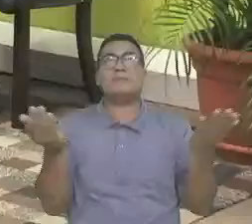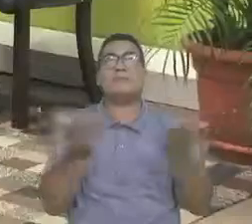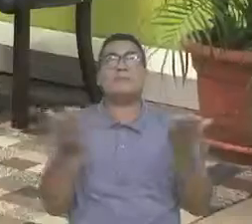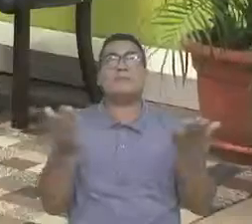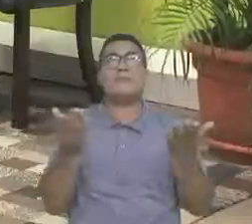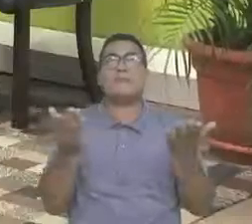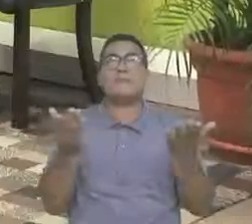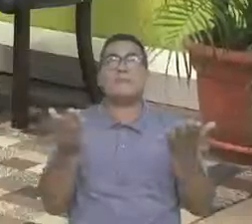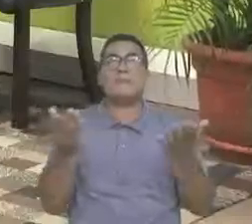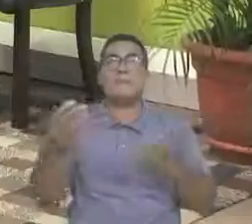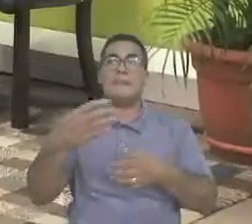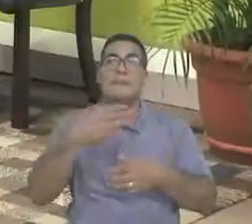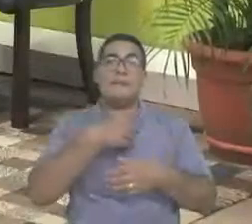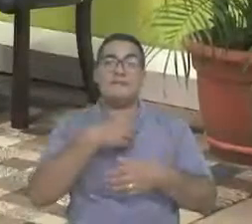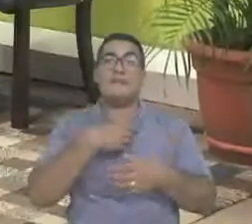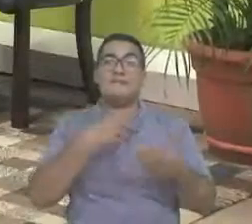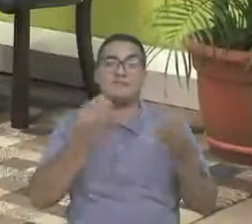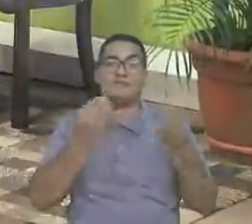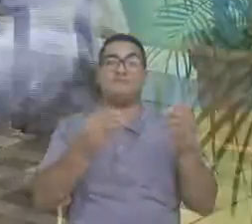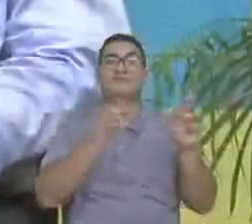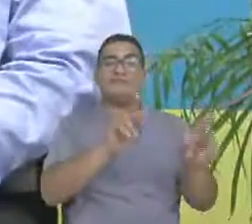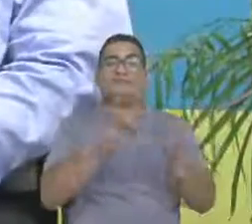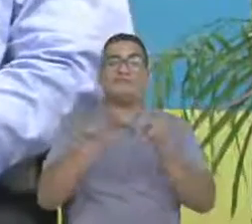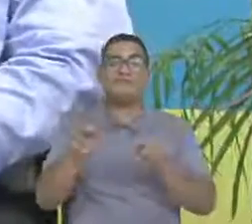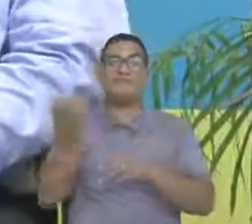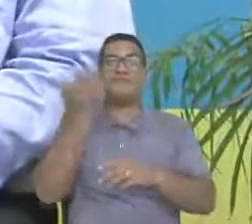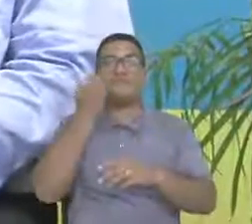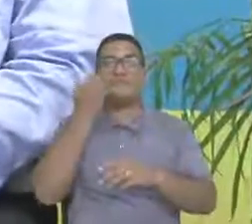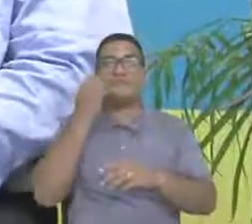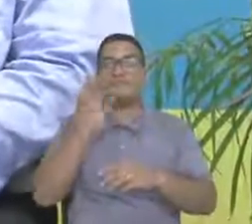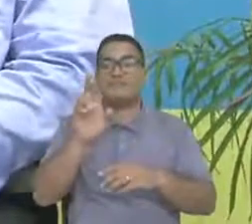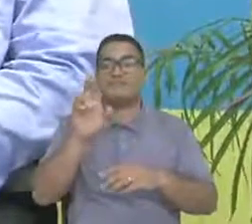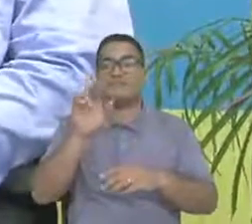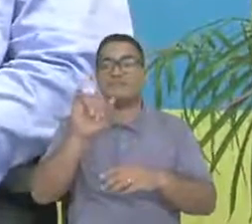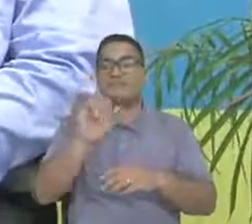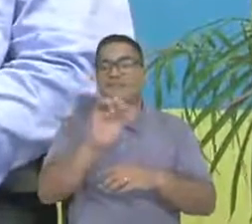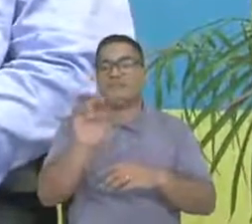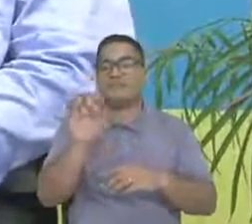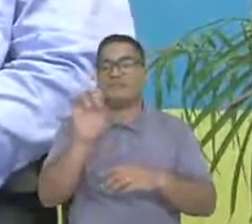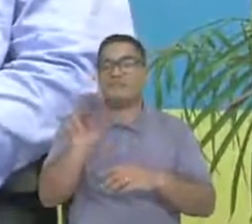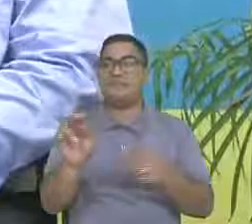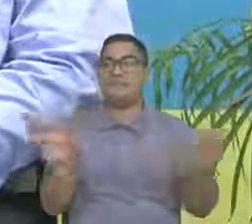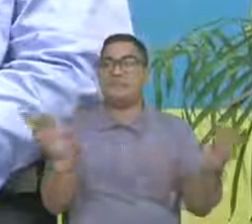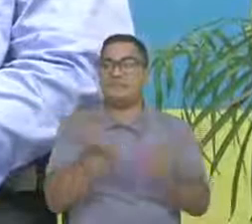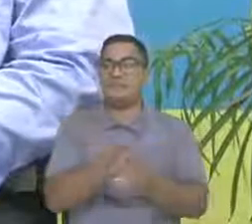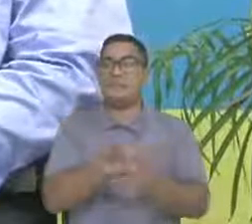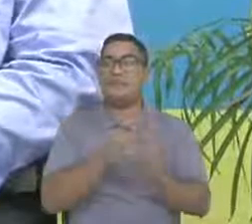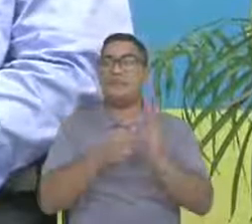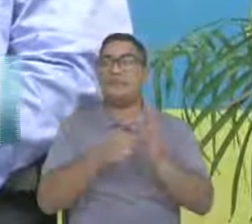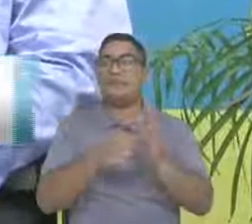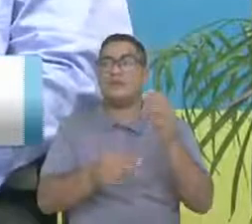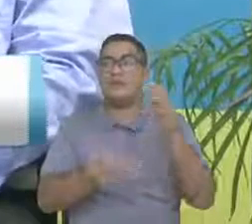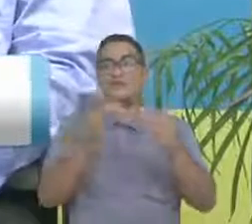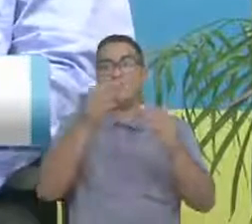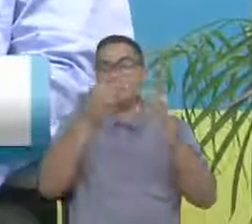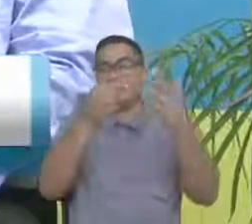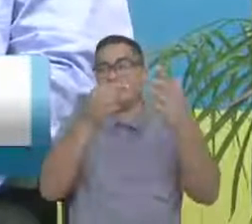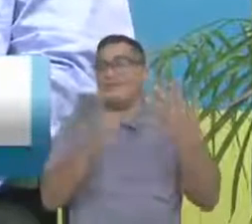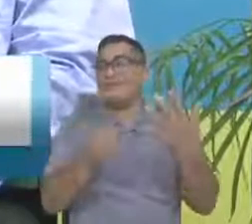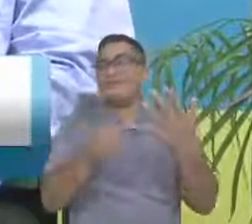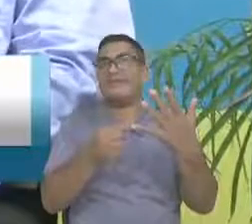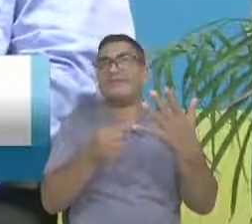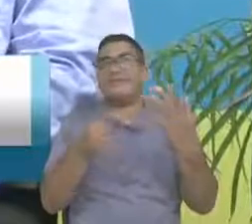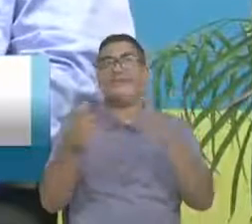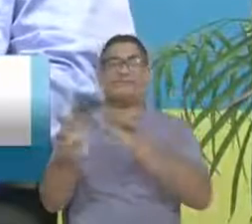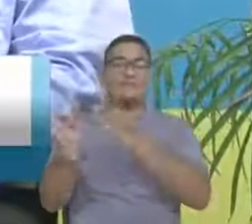nosotros tenemos un buen número de pacientes. De hecho, la enfermedad renal crónica está entre las primeras 5 causas de